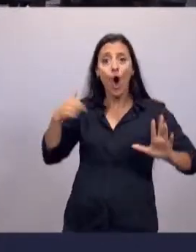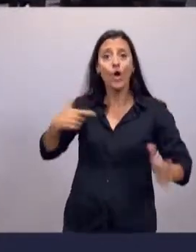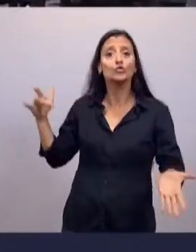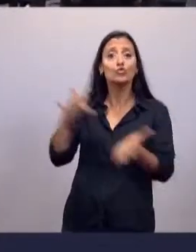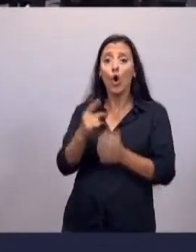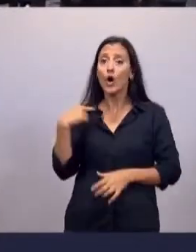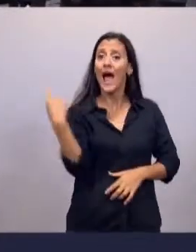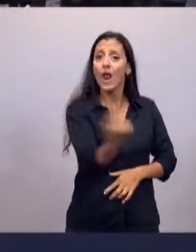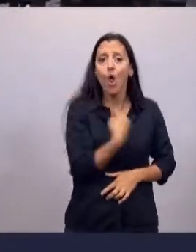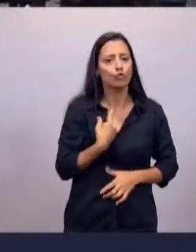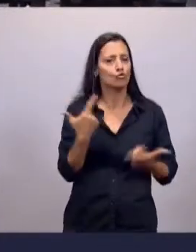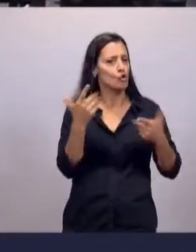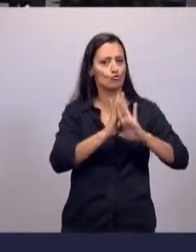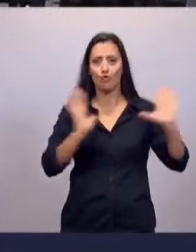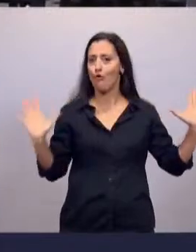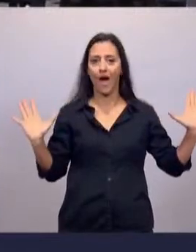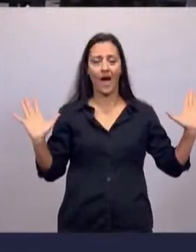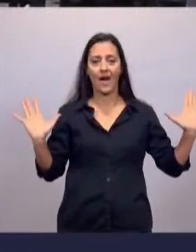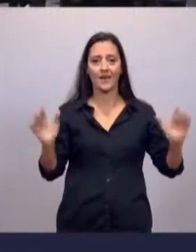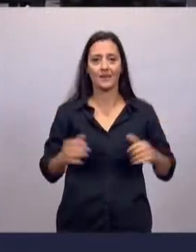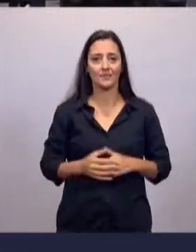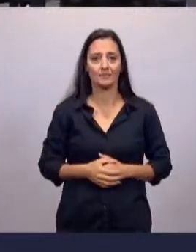estamos recibiendo nosotros.